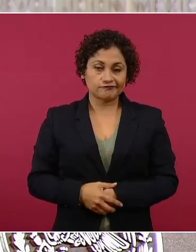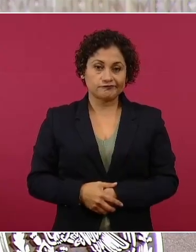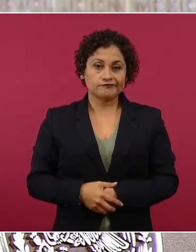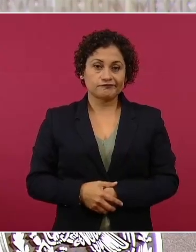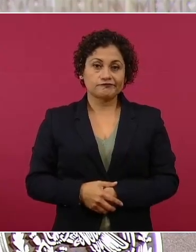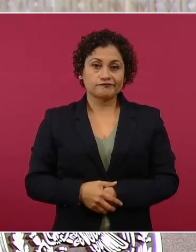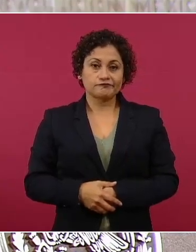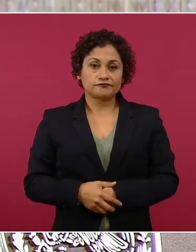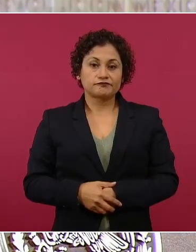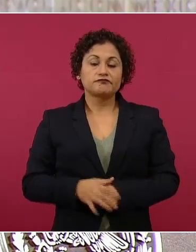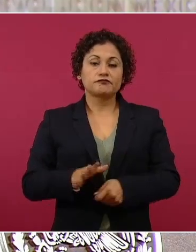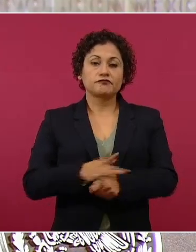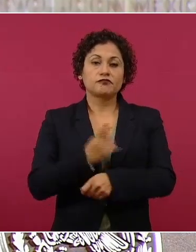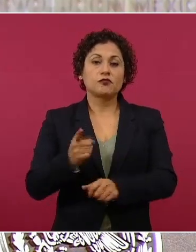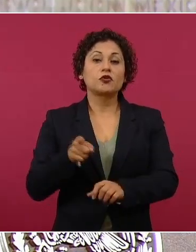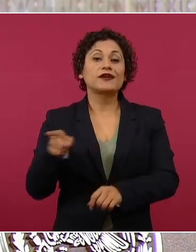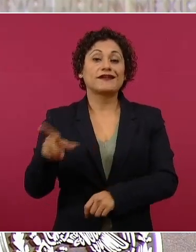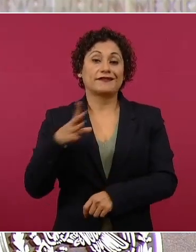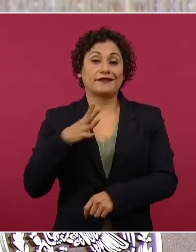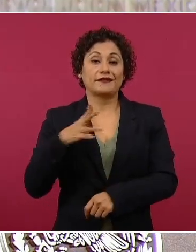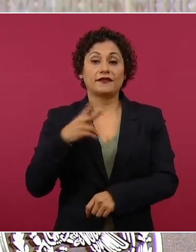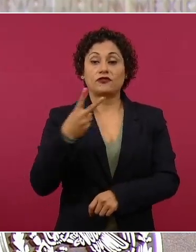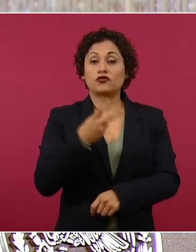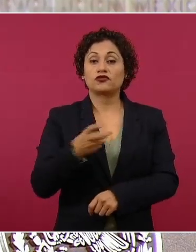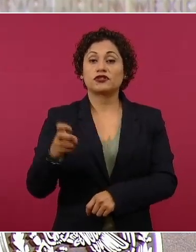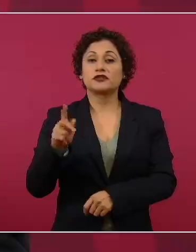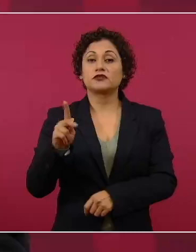porque hay 200 plurinominales